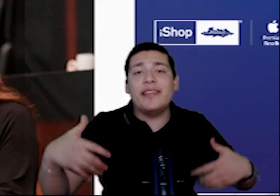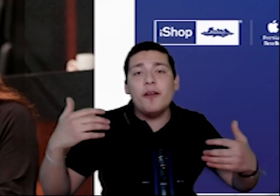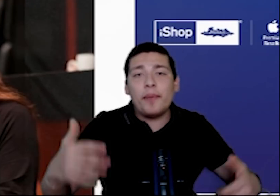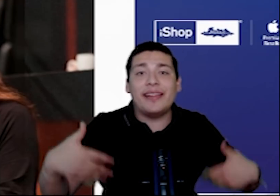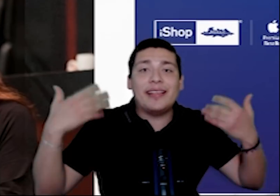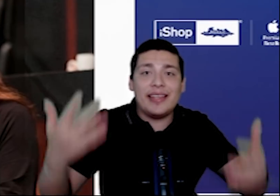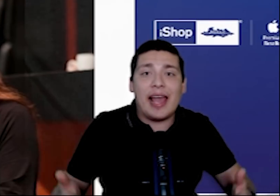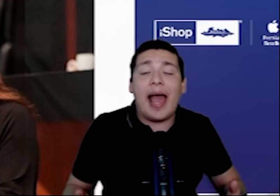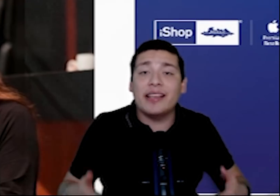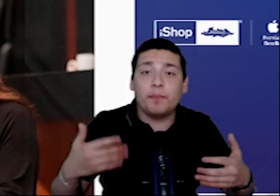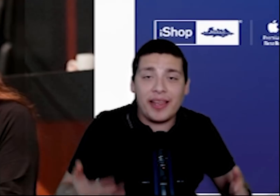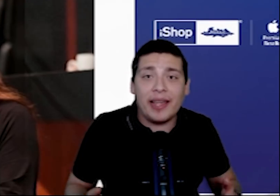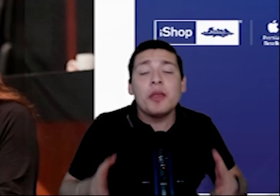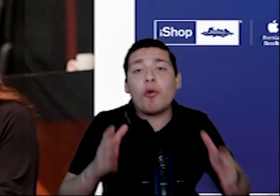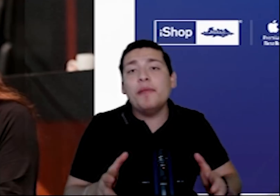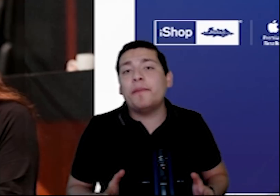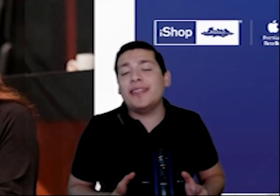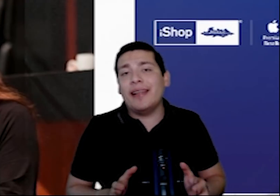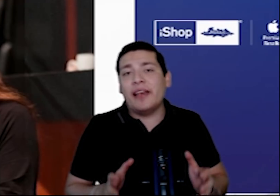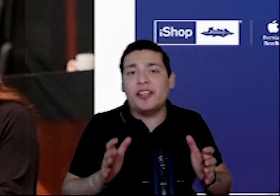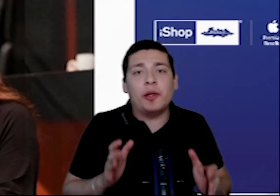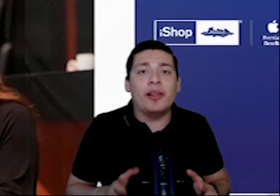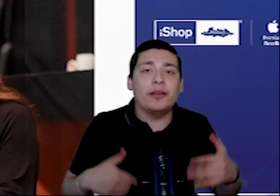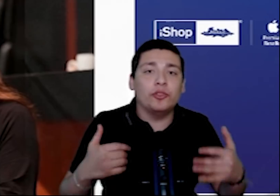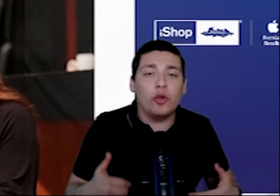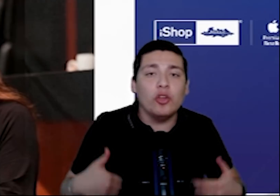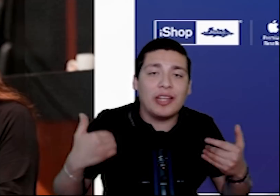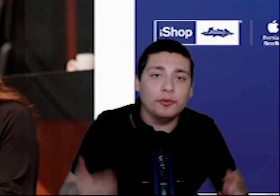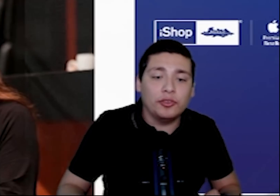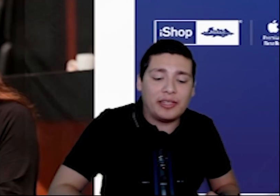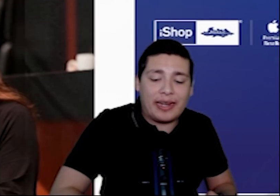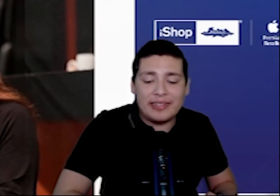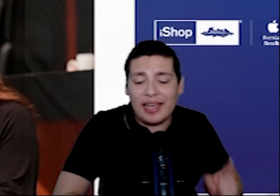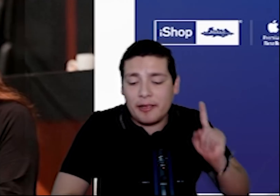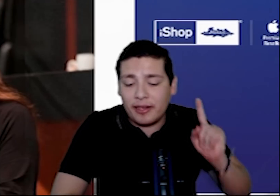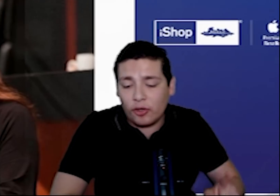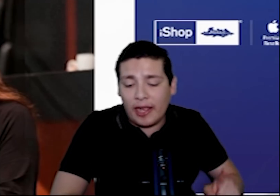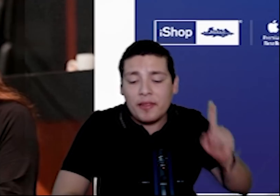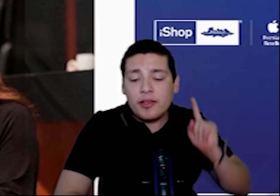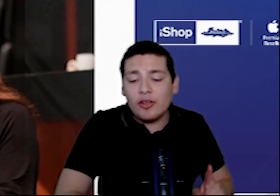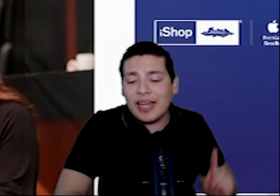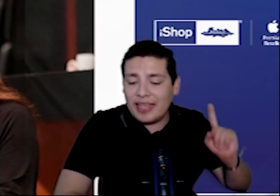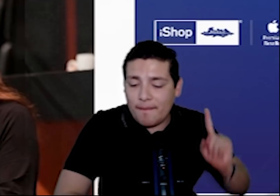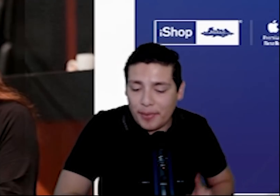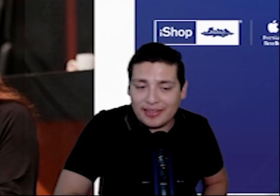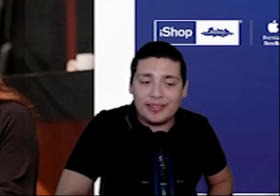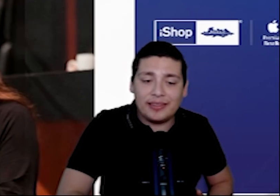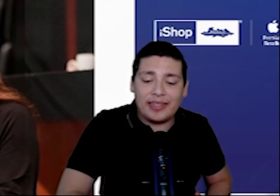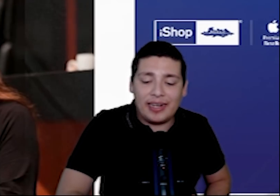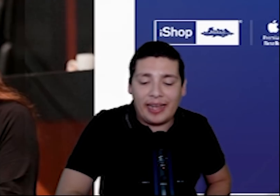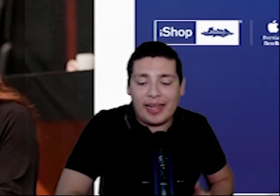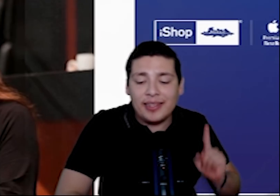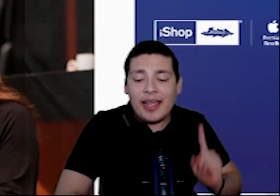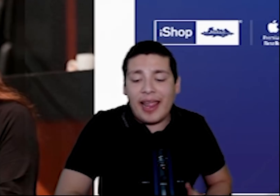rindieron pleitesía a España cuando el presidente Andrés Manuel denunció los abusos que realiza Iberdrola y otras empresas